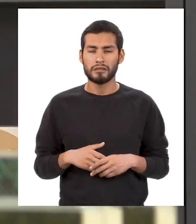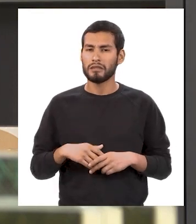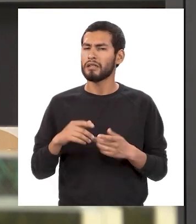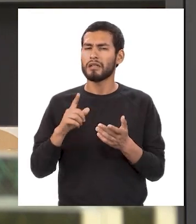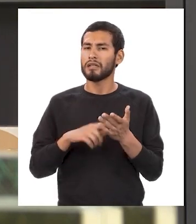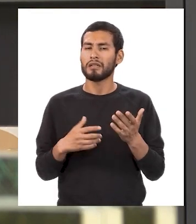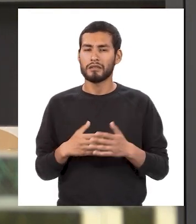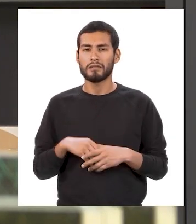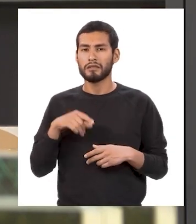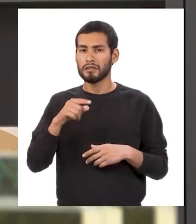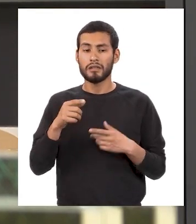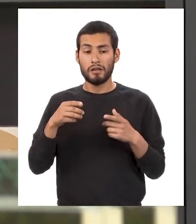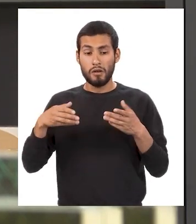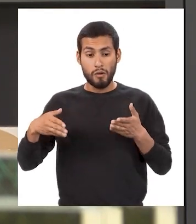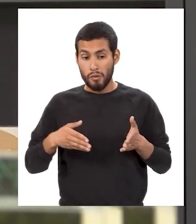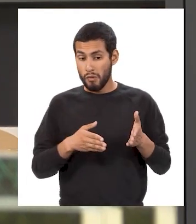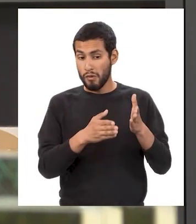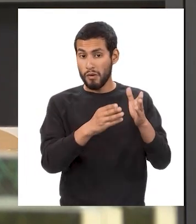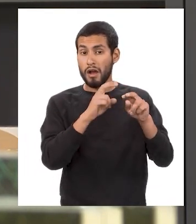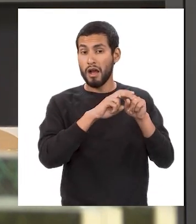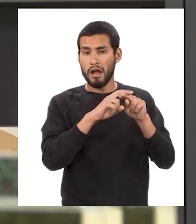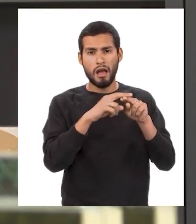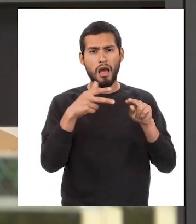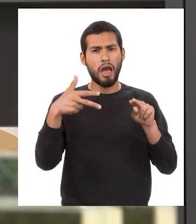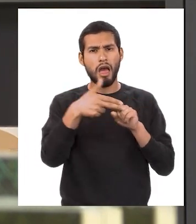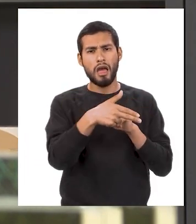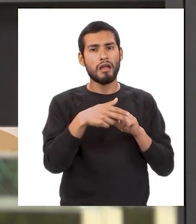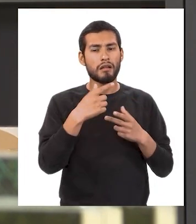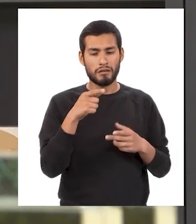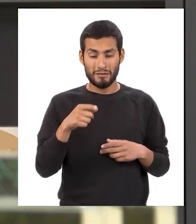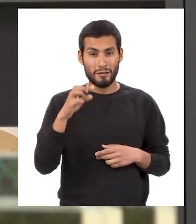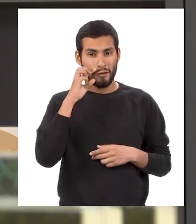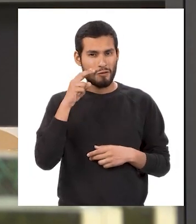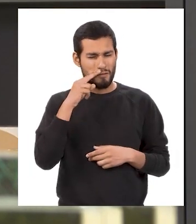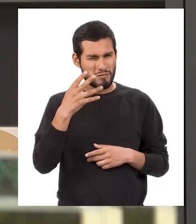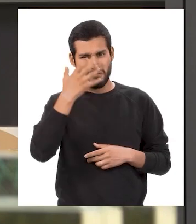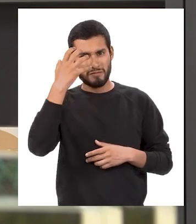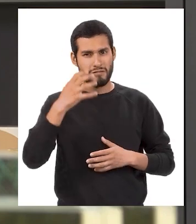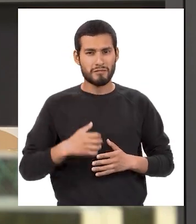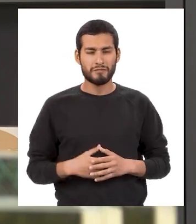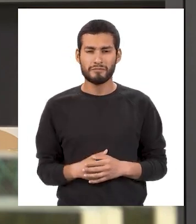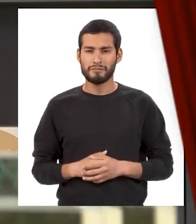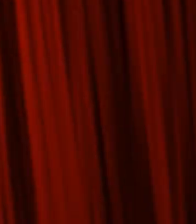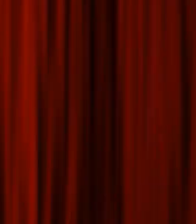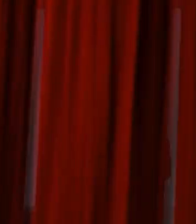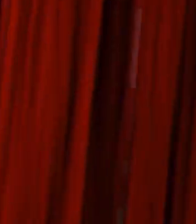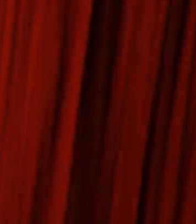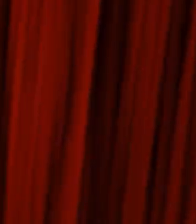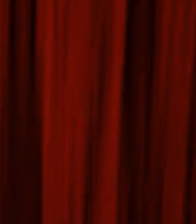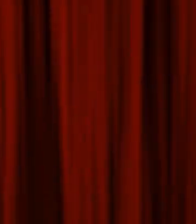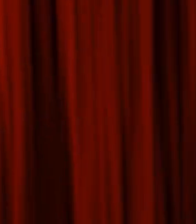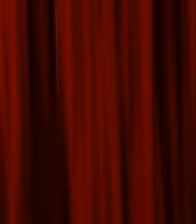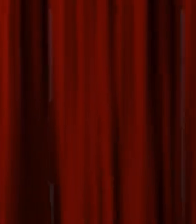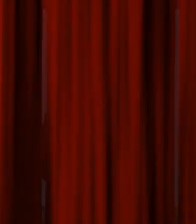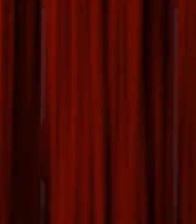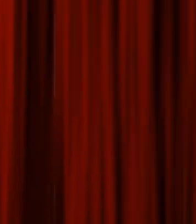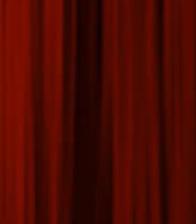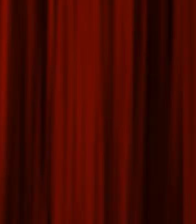un inconveniente, y es que no habían vías férreas. Esto enfureció a Passepartout.